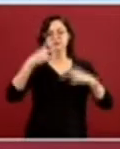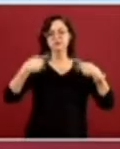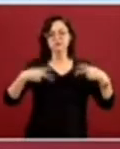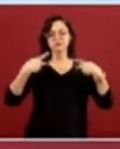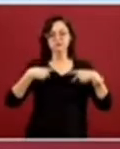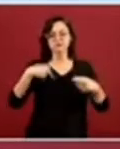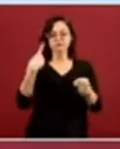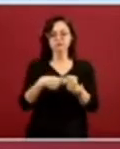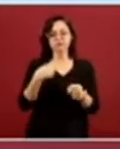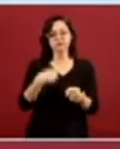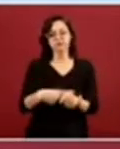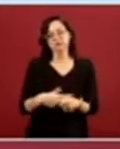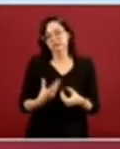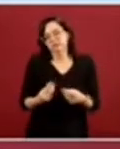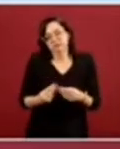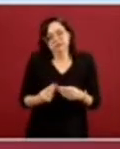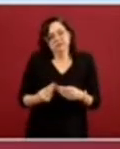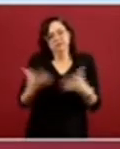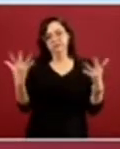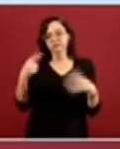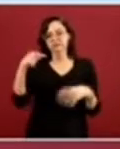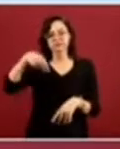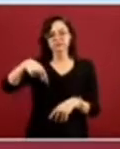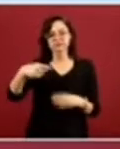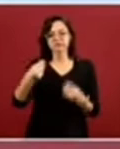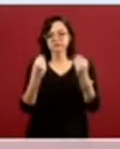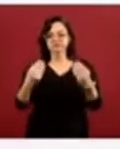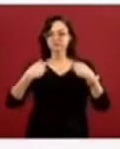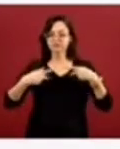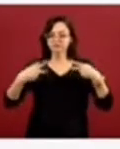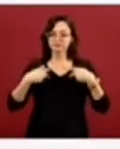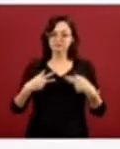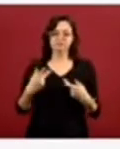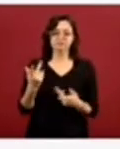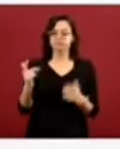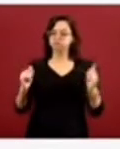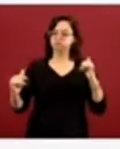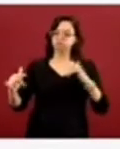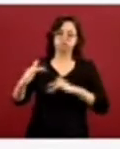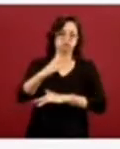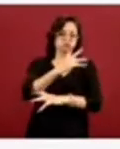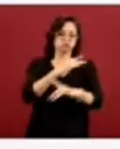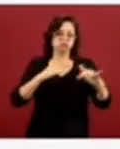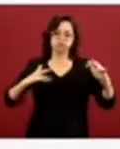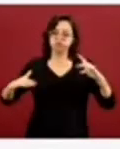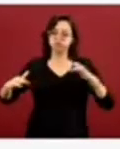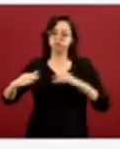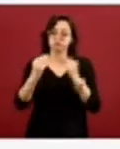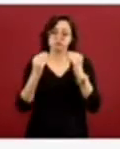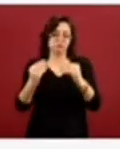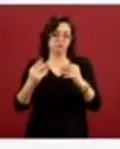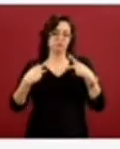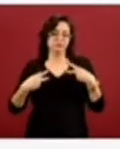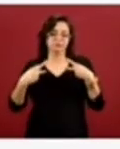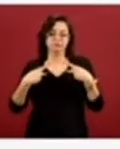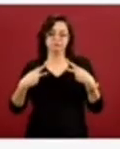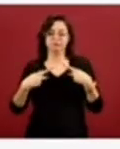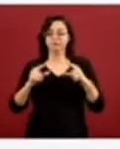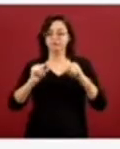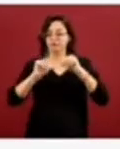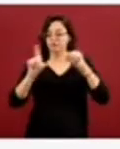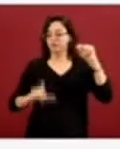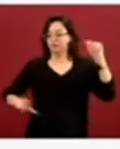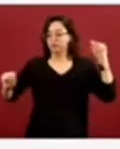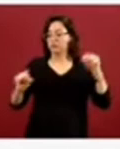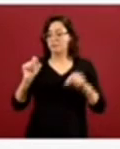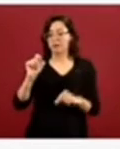No es sorpresa, es la zona más poblada, la 25%, la 1/4 parte gruesamente de la población de México